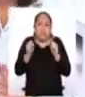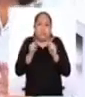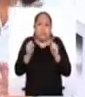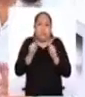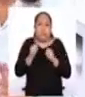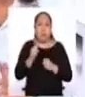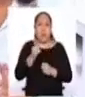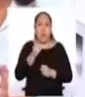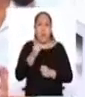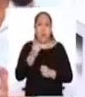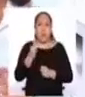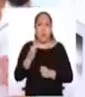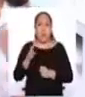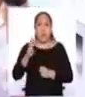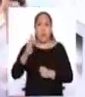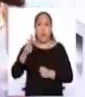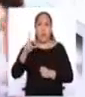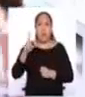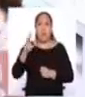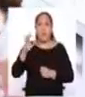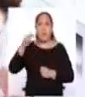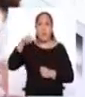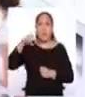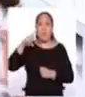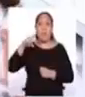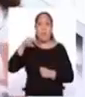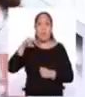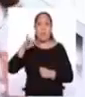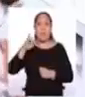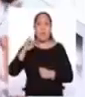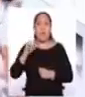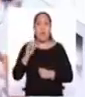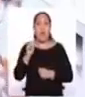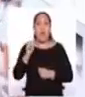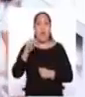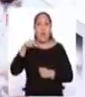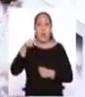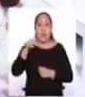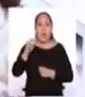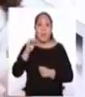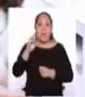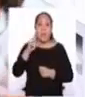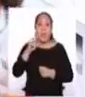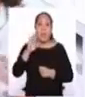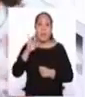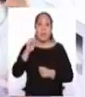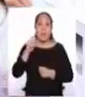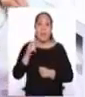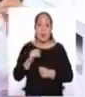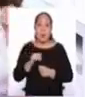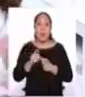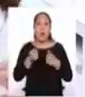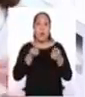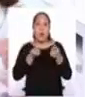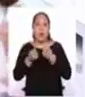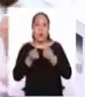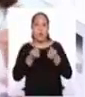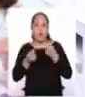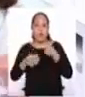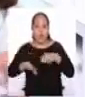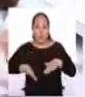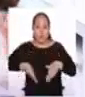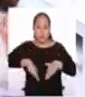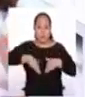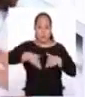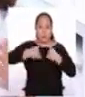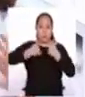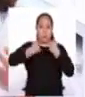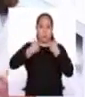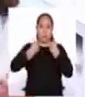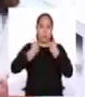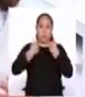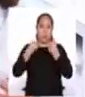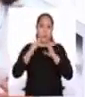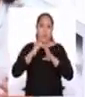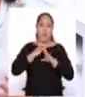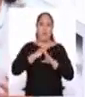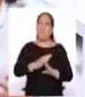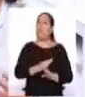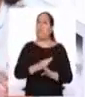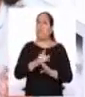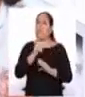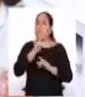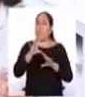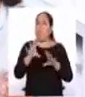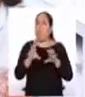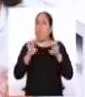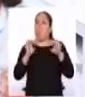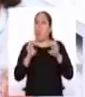especies como el blénido antártico pueden regular el paso de proteínas a su sangre e impedir la formación de núcleos de hielo